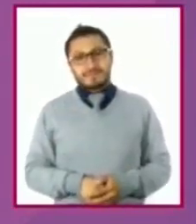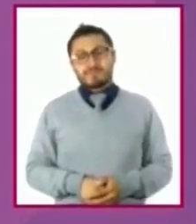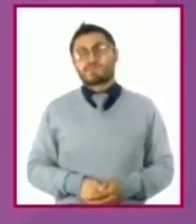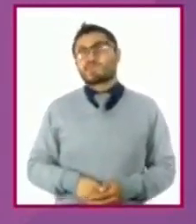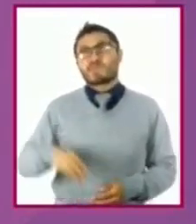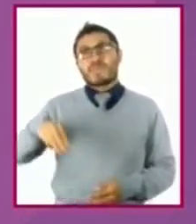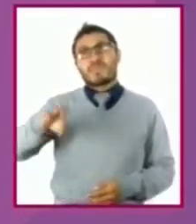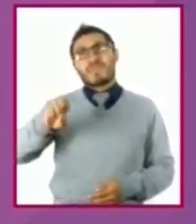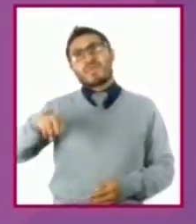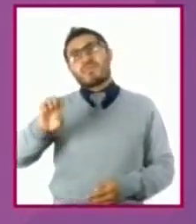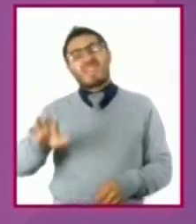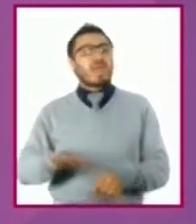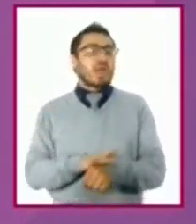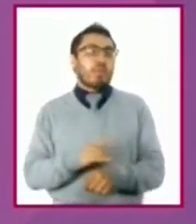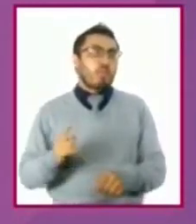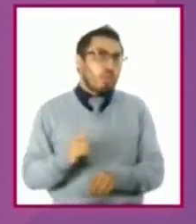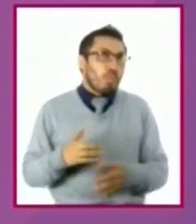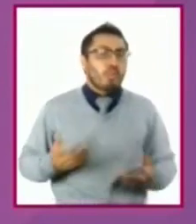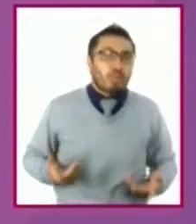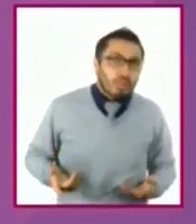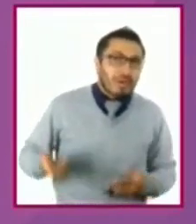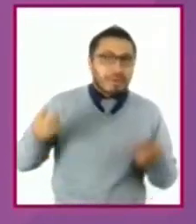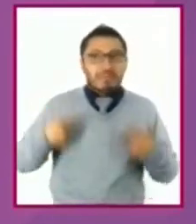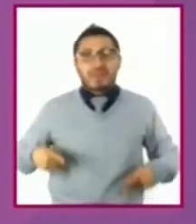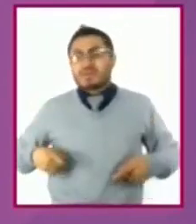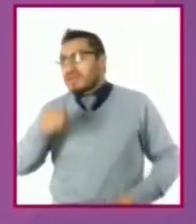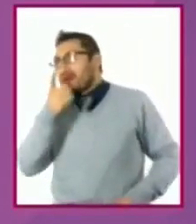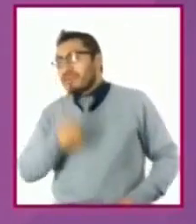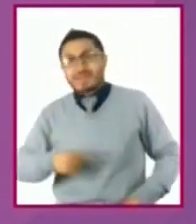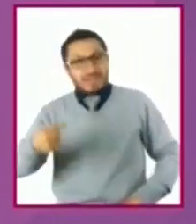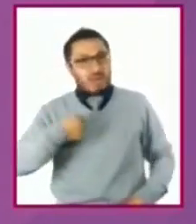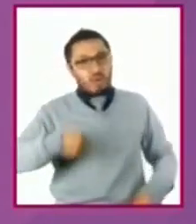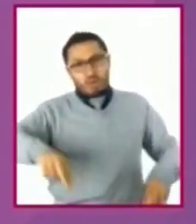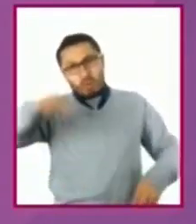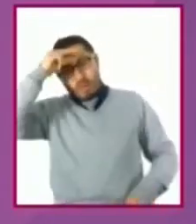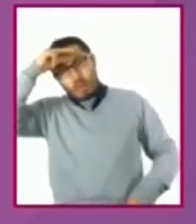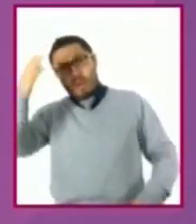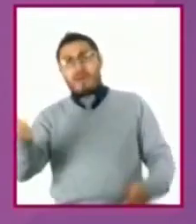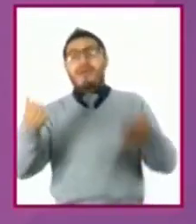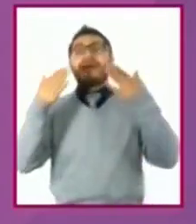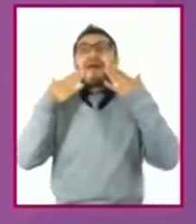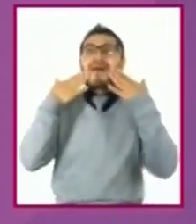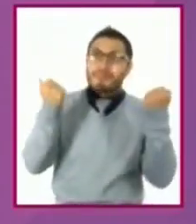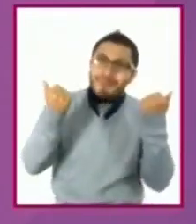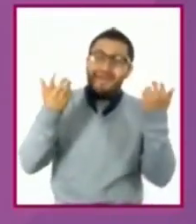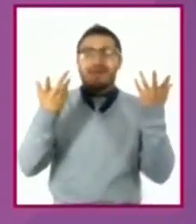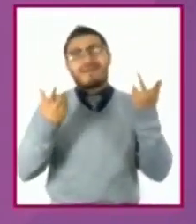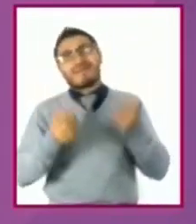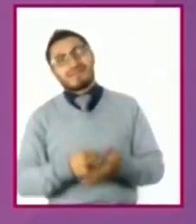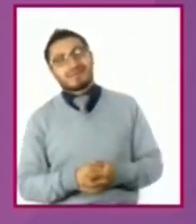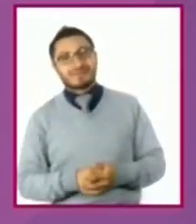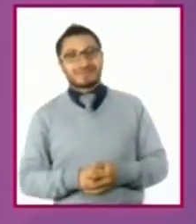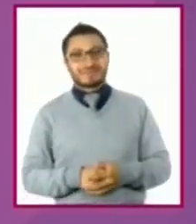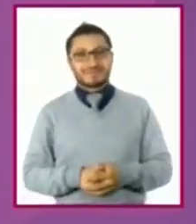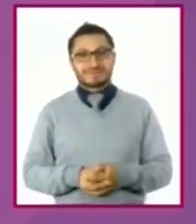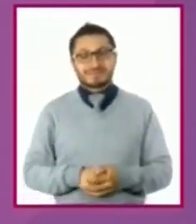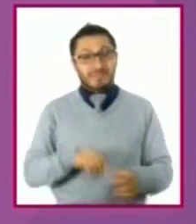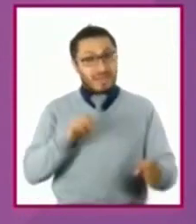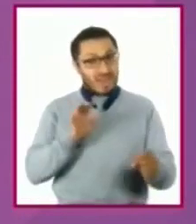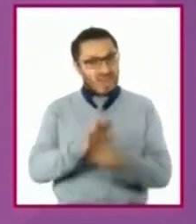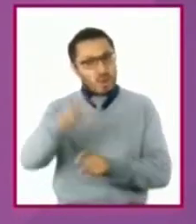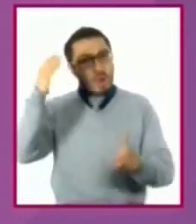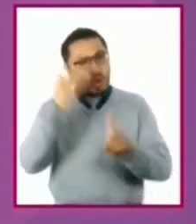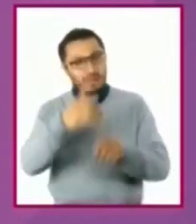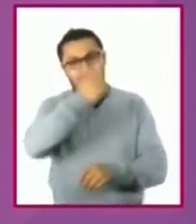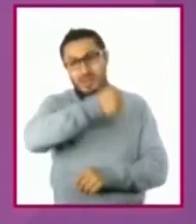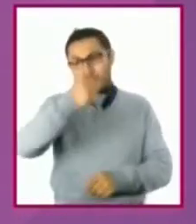Con Meme, porque las personas me dicen que soy muy listo, muy amable. ¿Qué intenciones tiene